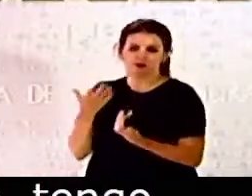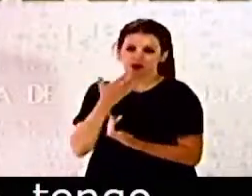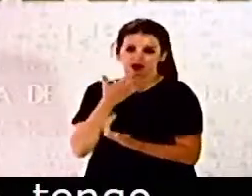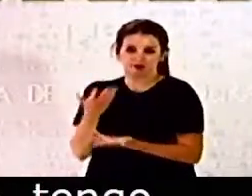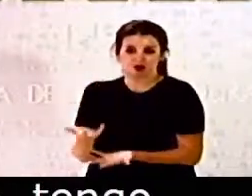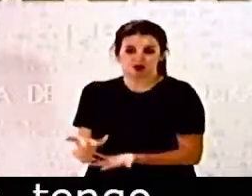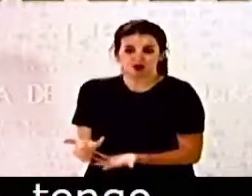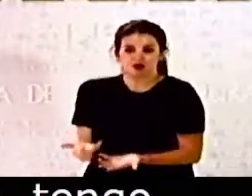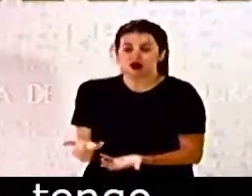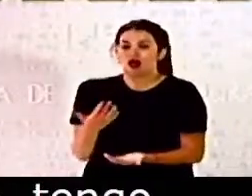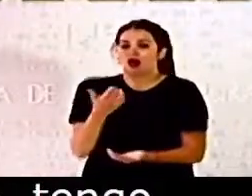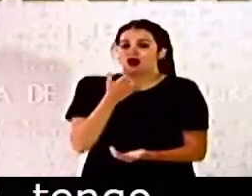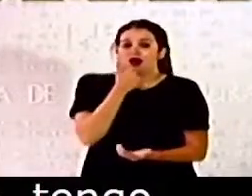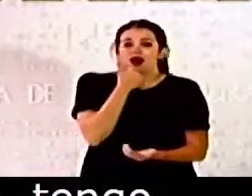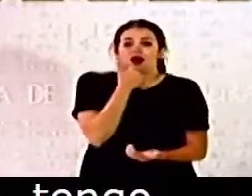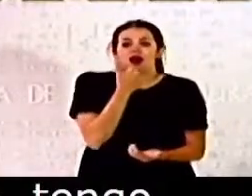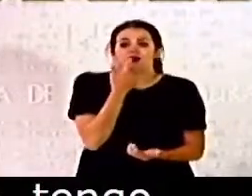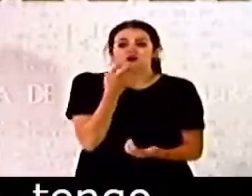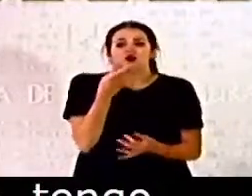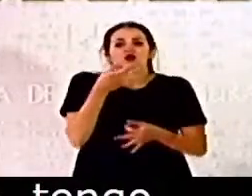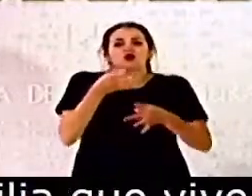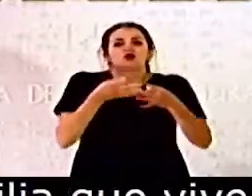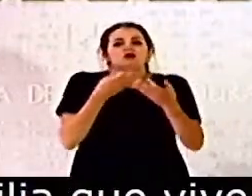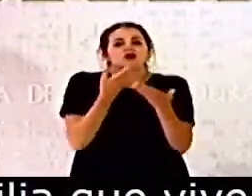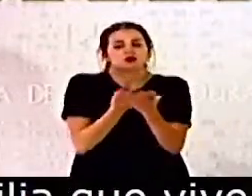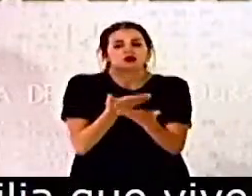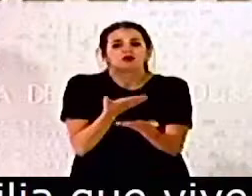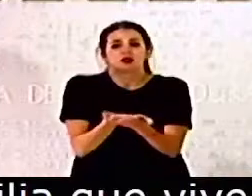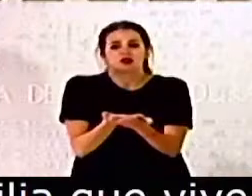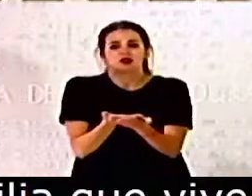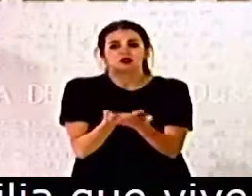que justifique que salgas del sitio.